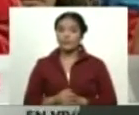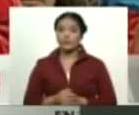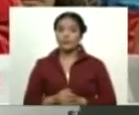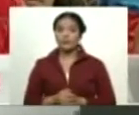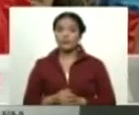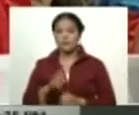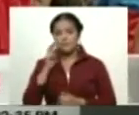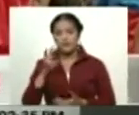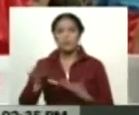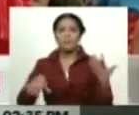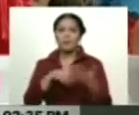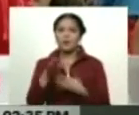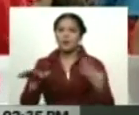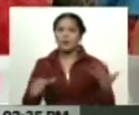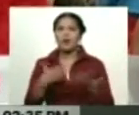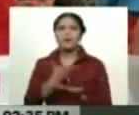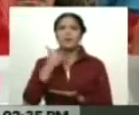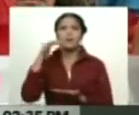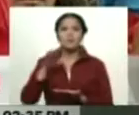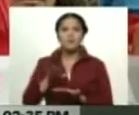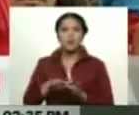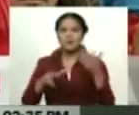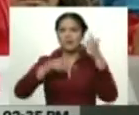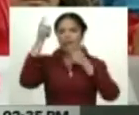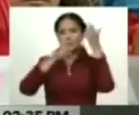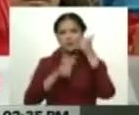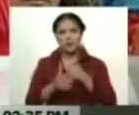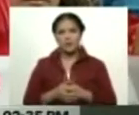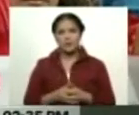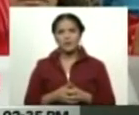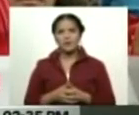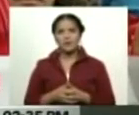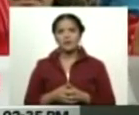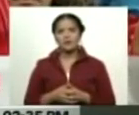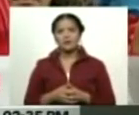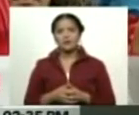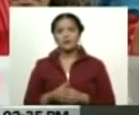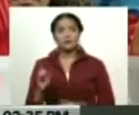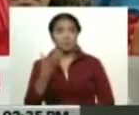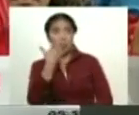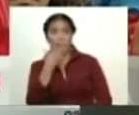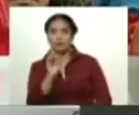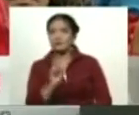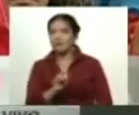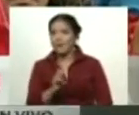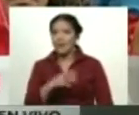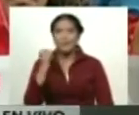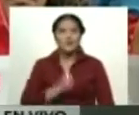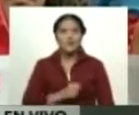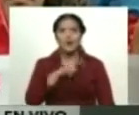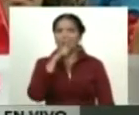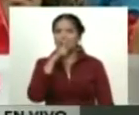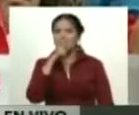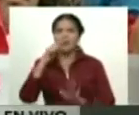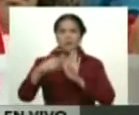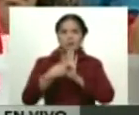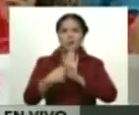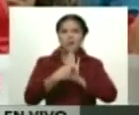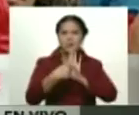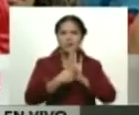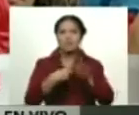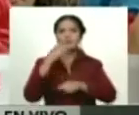enfrentar la tragedia de la pérdida del comandante Hugo Chávez. No es poca cosa. Las presiones internacionales,